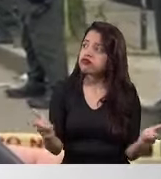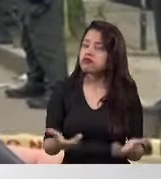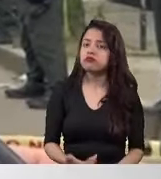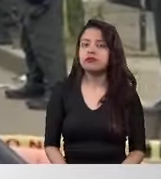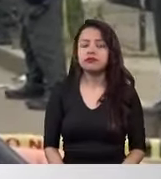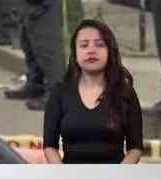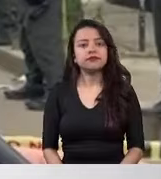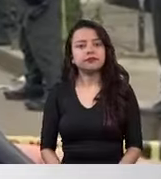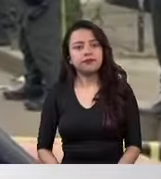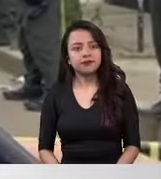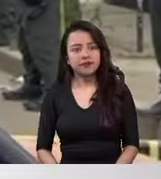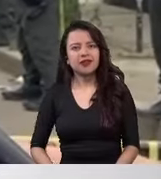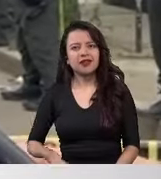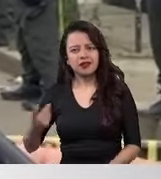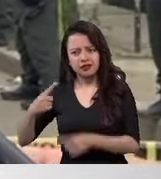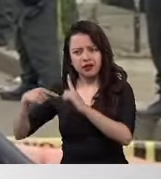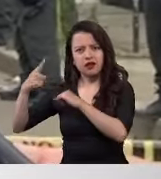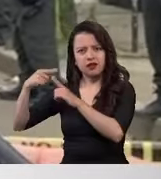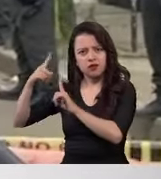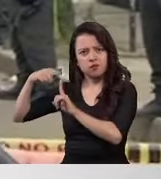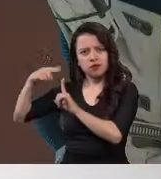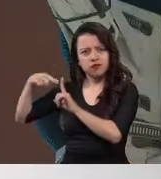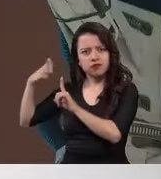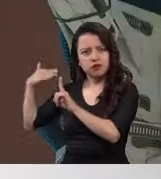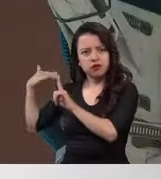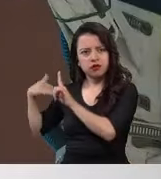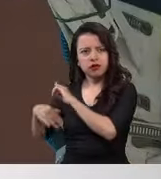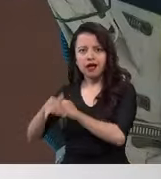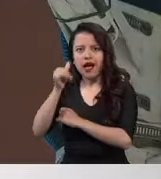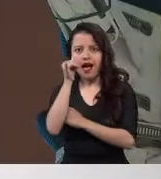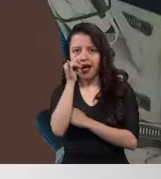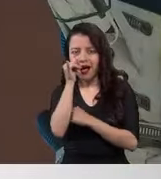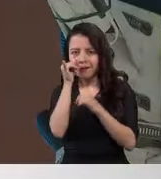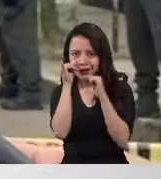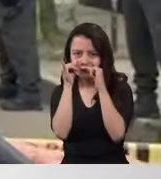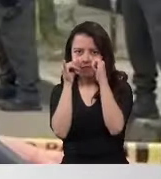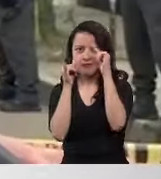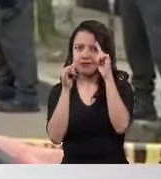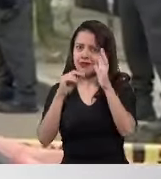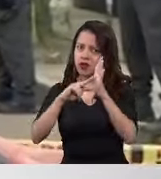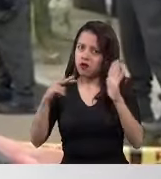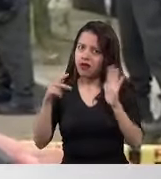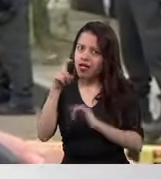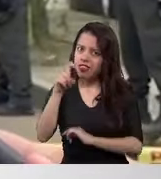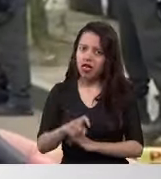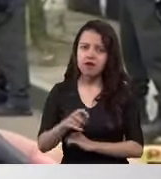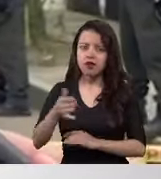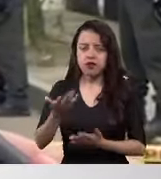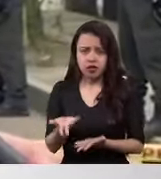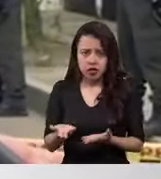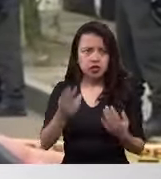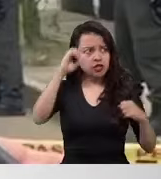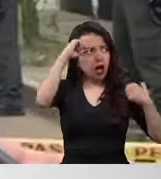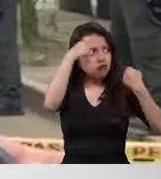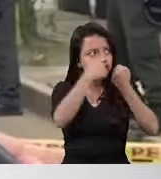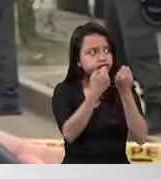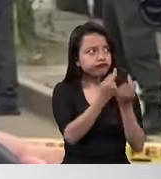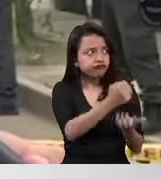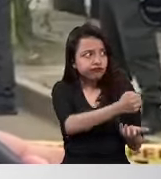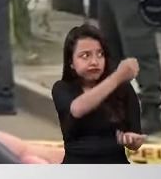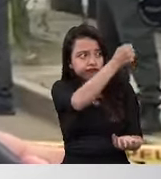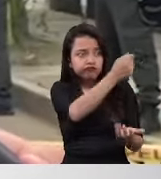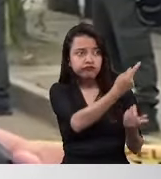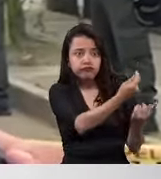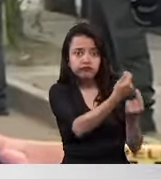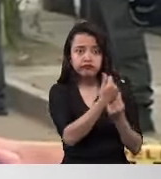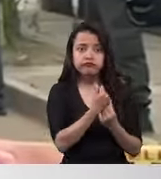venimos trabajando en un proyecto para que tengamos aquí cámaras de alta tecnología, en el cual nosotros ya incluso cofinanciamos un dinero importante, y hasta ahora